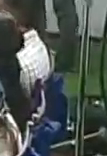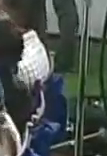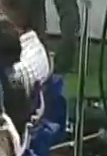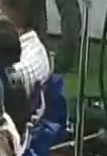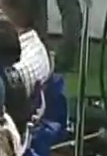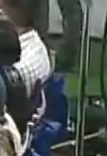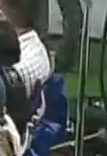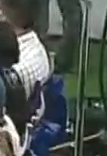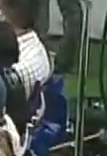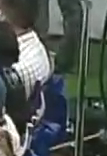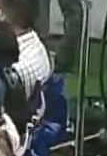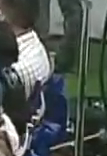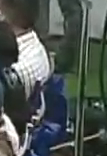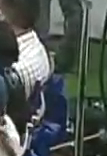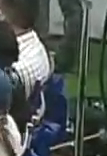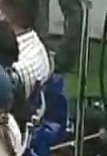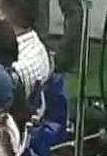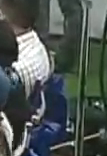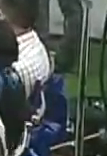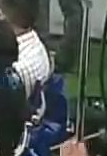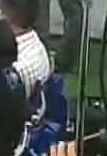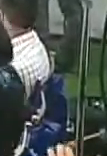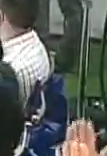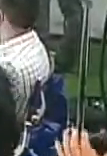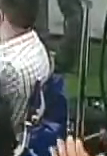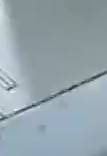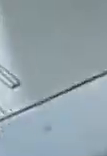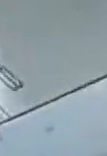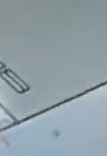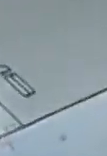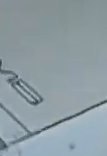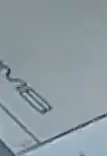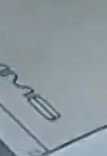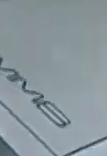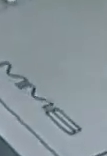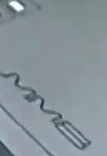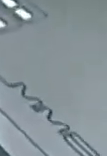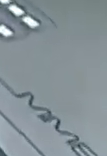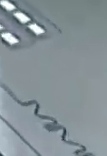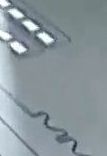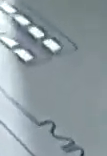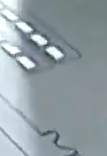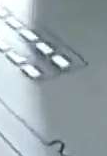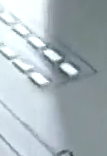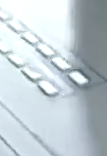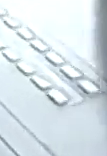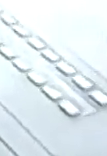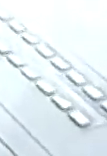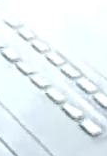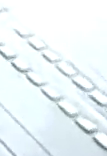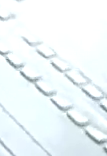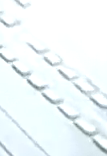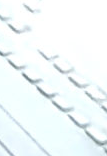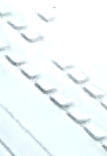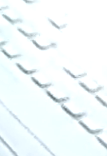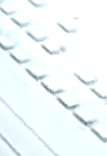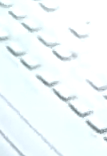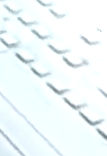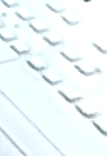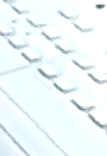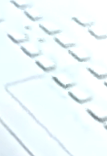Activa tu 1x10 y mantente preparado para lograr soluciones con el pueblo organizado. Si logras tu